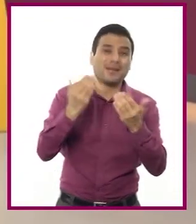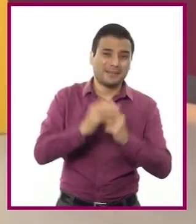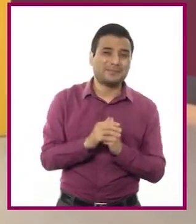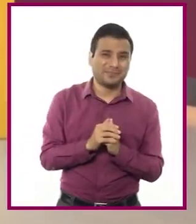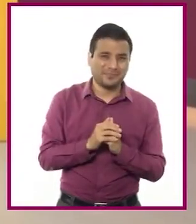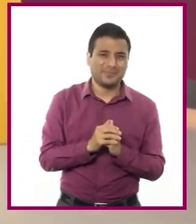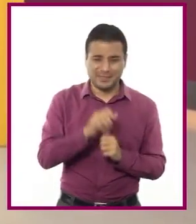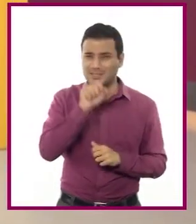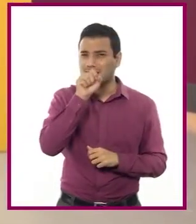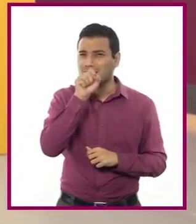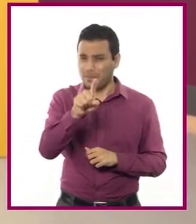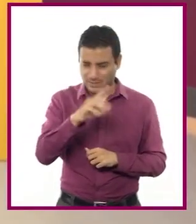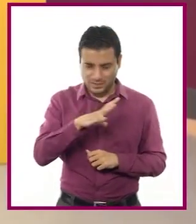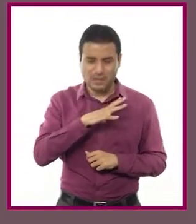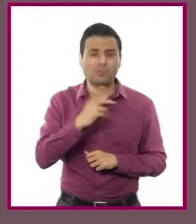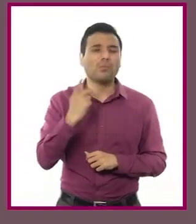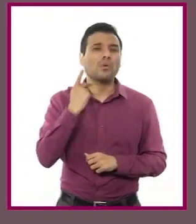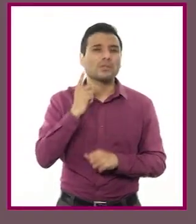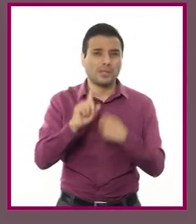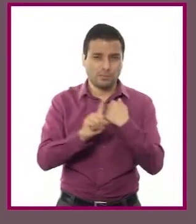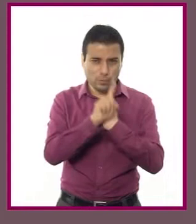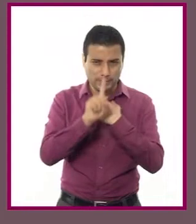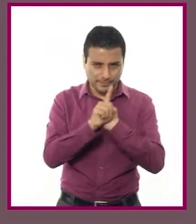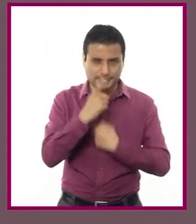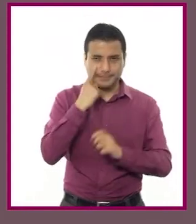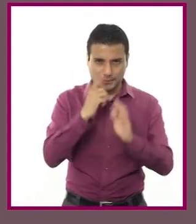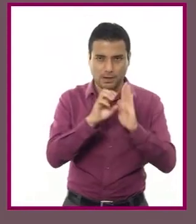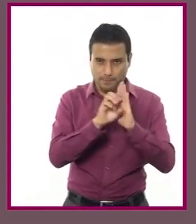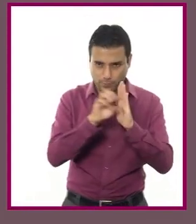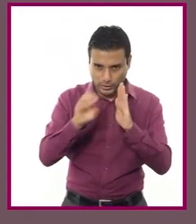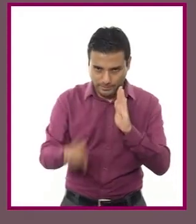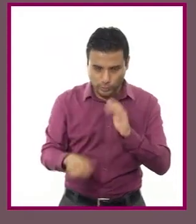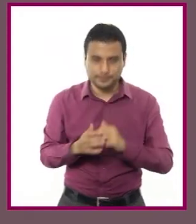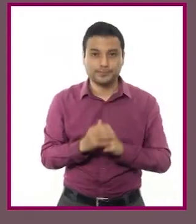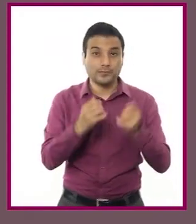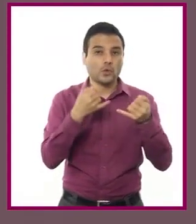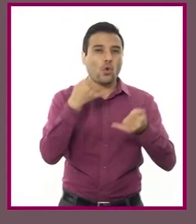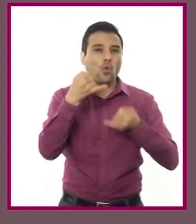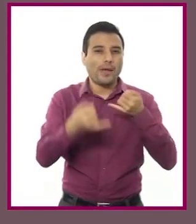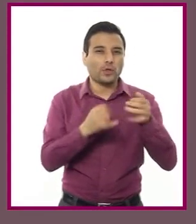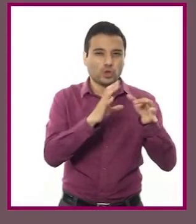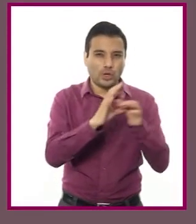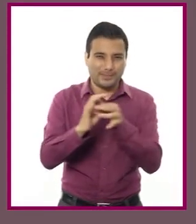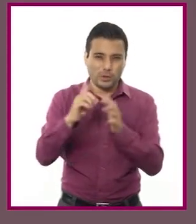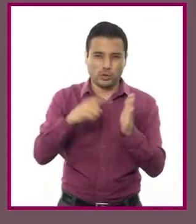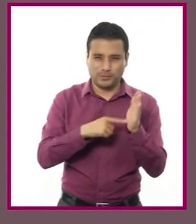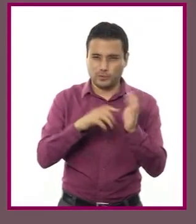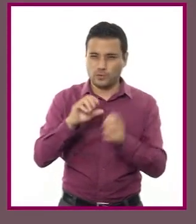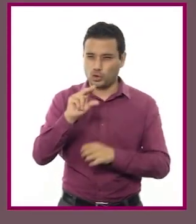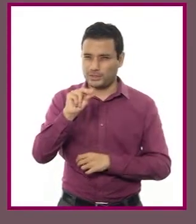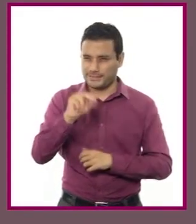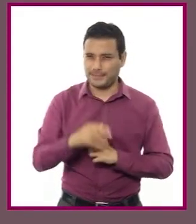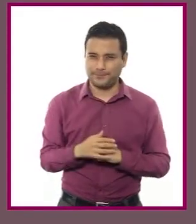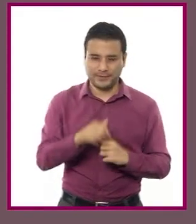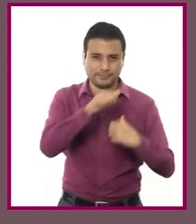otras repercusiones políticas. Por ejemplo, en los Juegos Olímpicos de 1980, organizados en la Unión